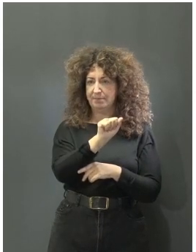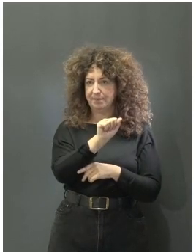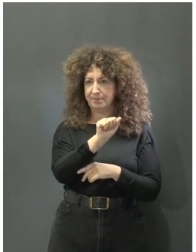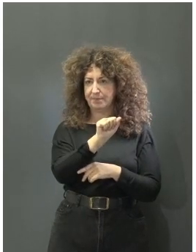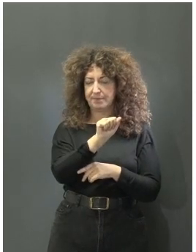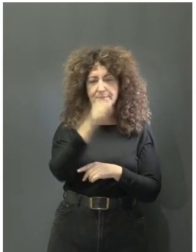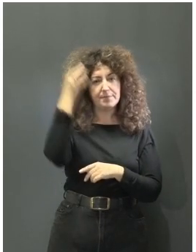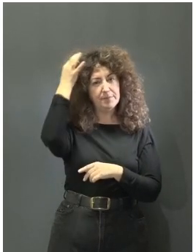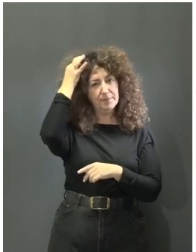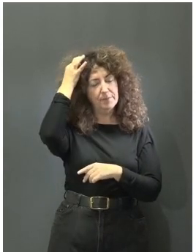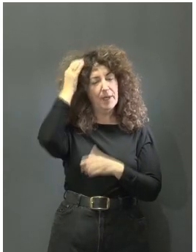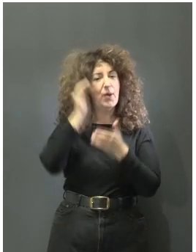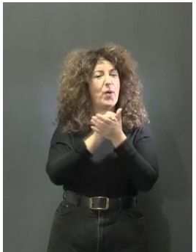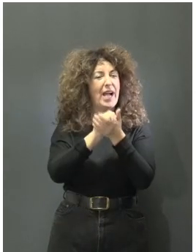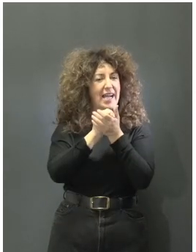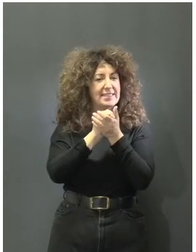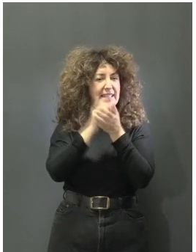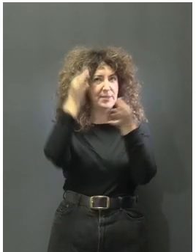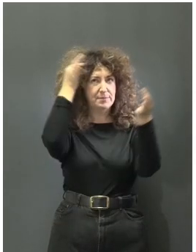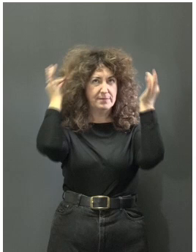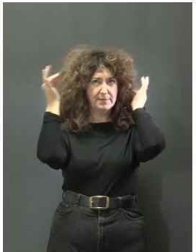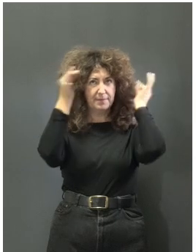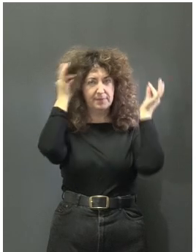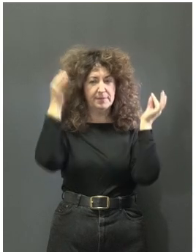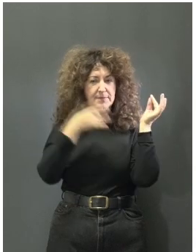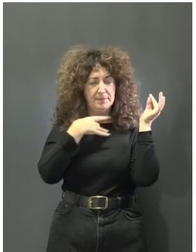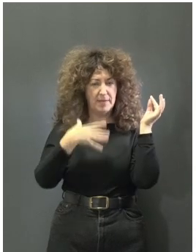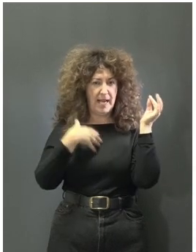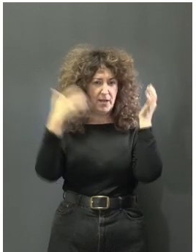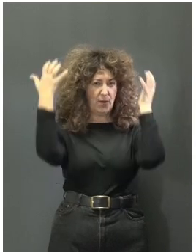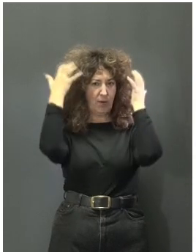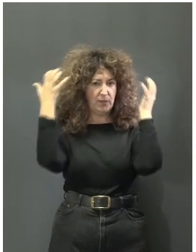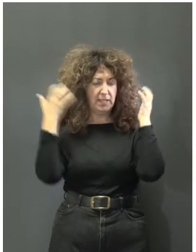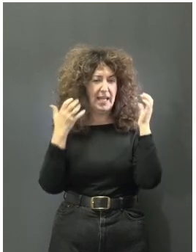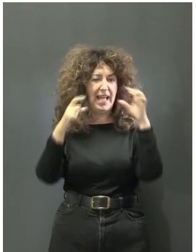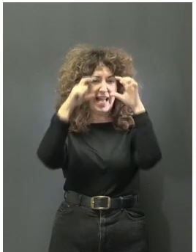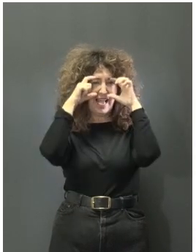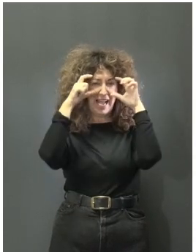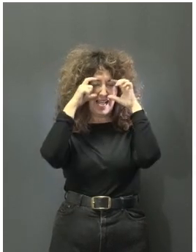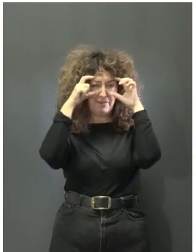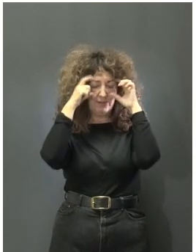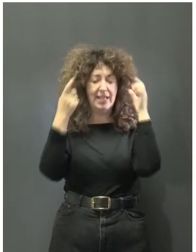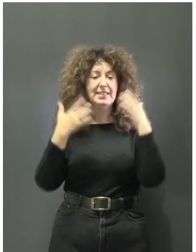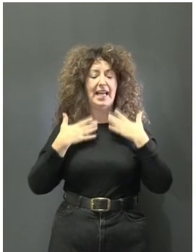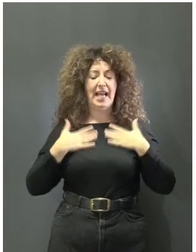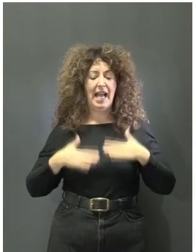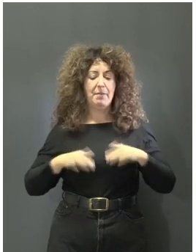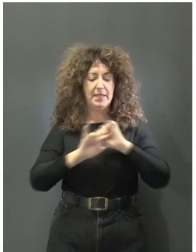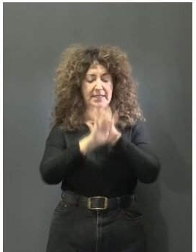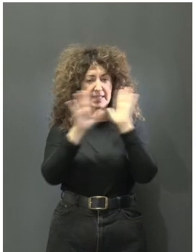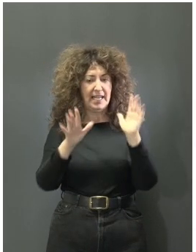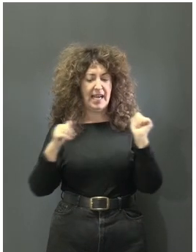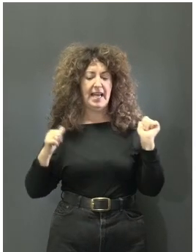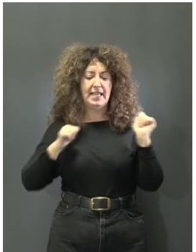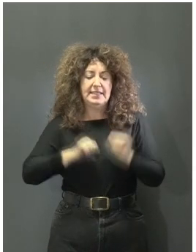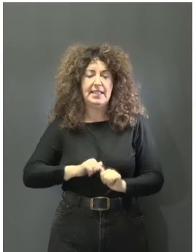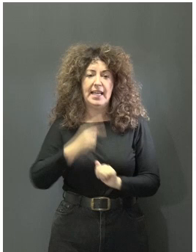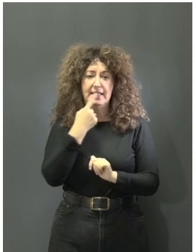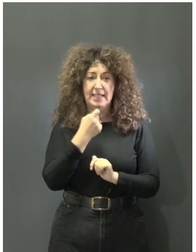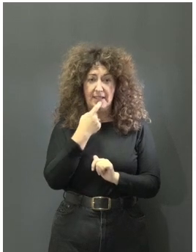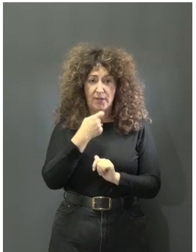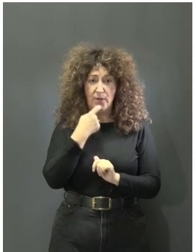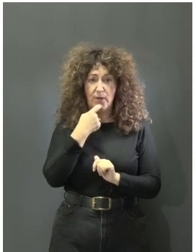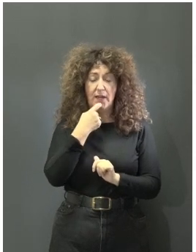de pelo castaño canoso ondulado, gafas, camisa clara, chaqueta roja, una mesa con